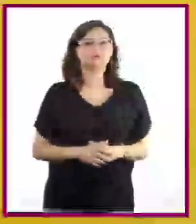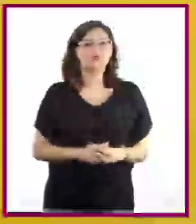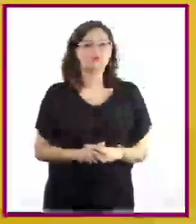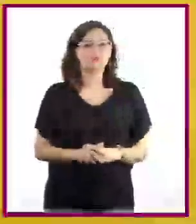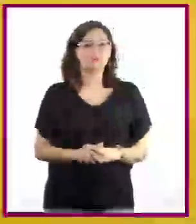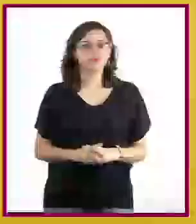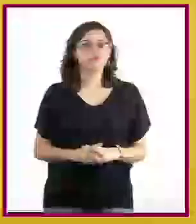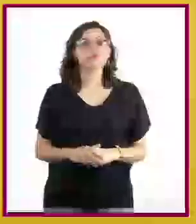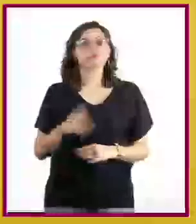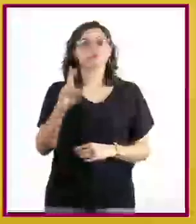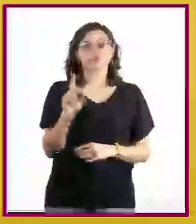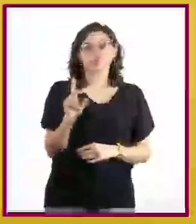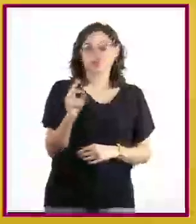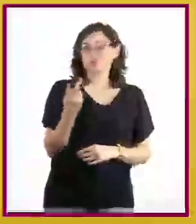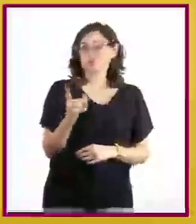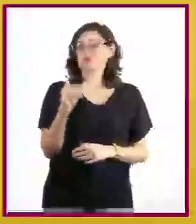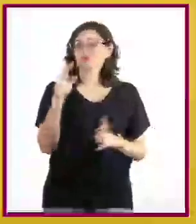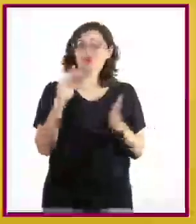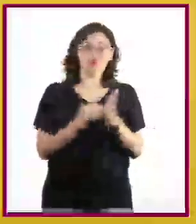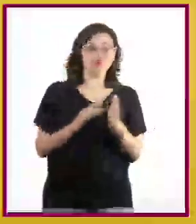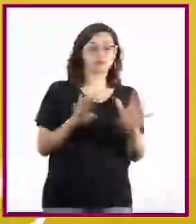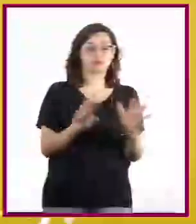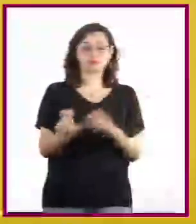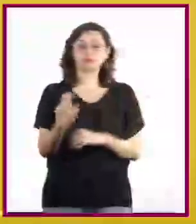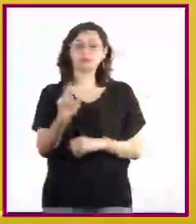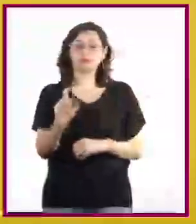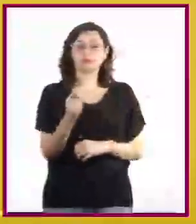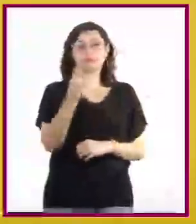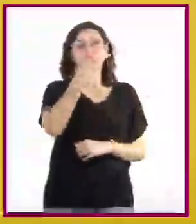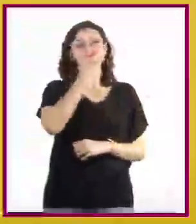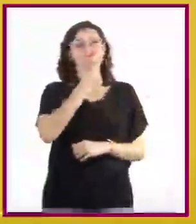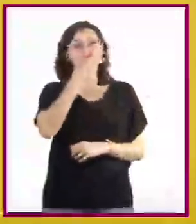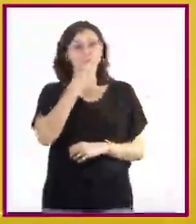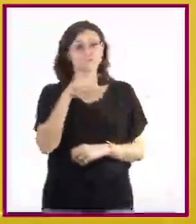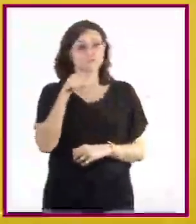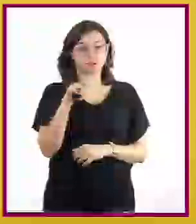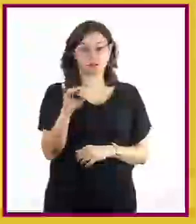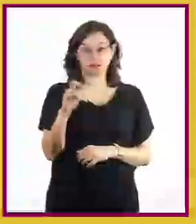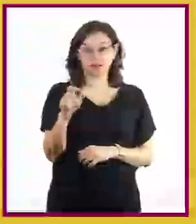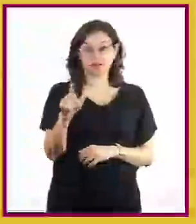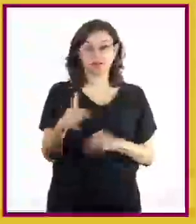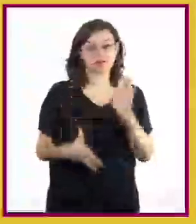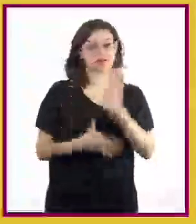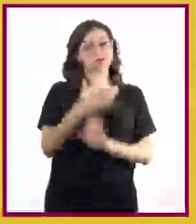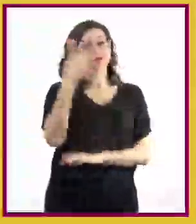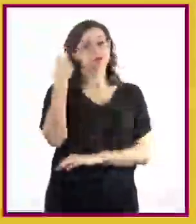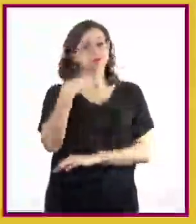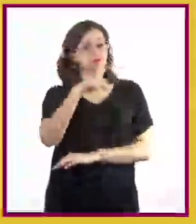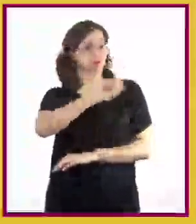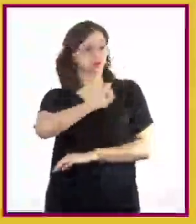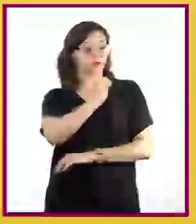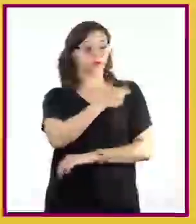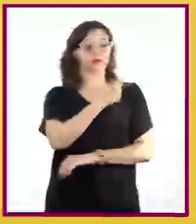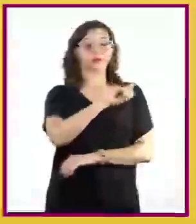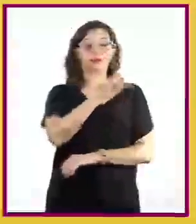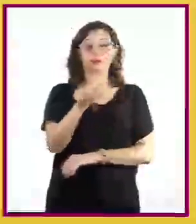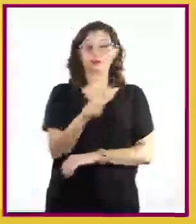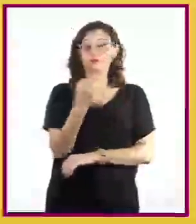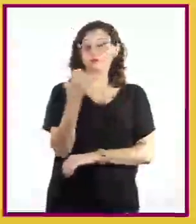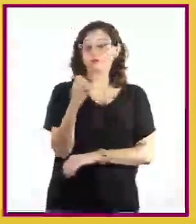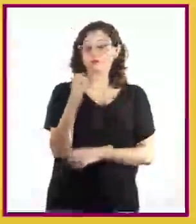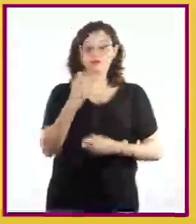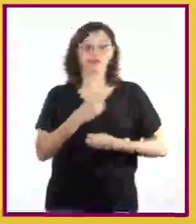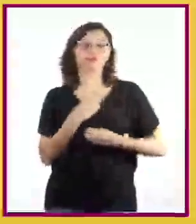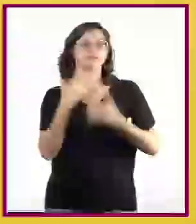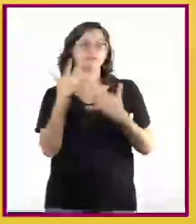El 30 de noviembre de 1931, Miguel Hernández viajó por primera vez a Madrid. En enero se publicó un artículo del poeta